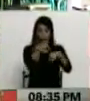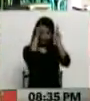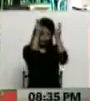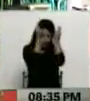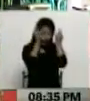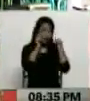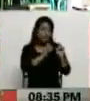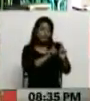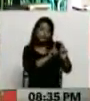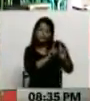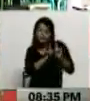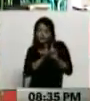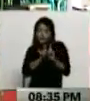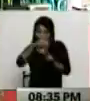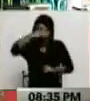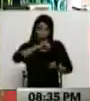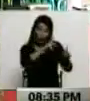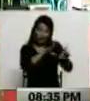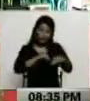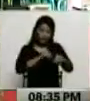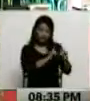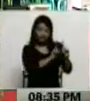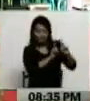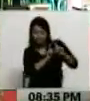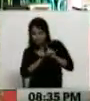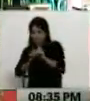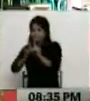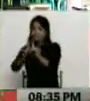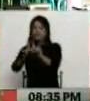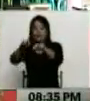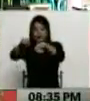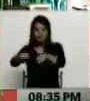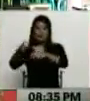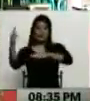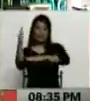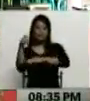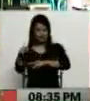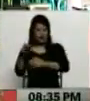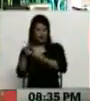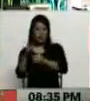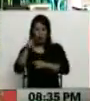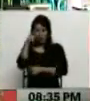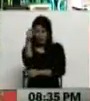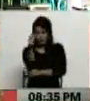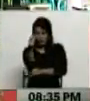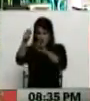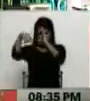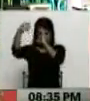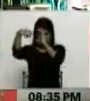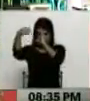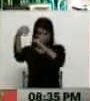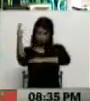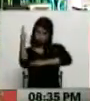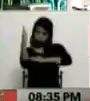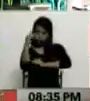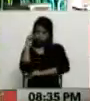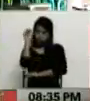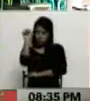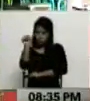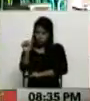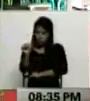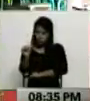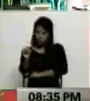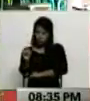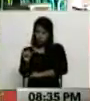ver claro como debe ser entendido pues y lo llevó para su misa pero es un patriota cooperante y grabó la